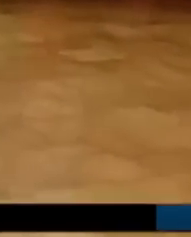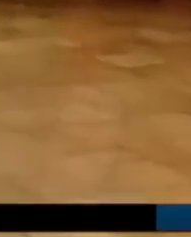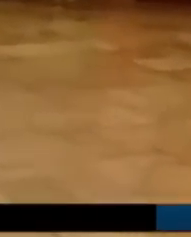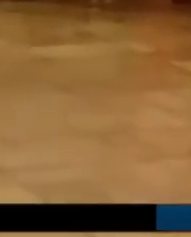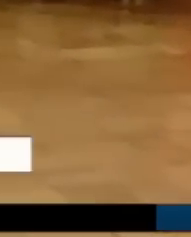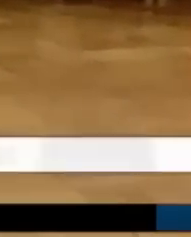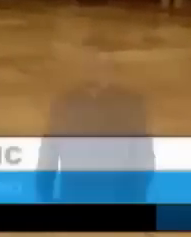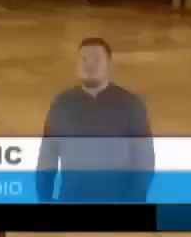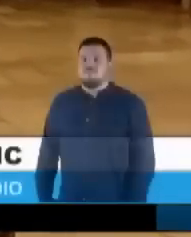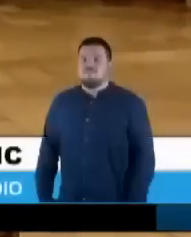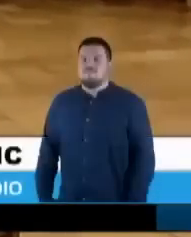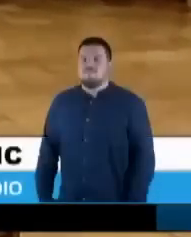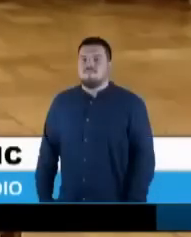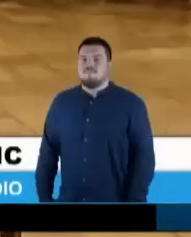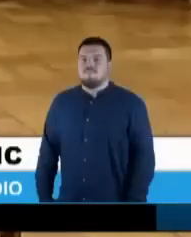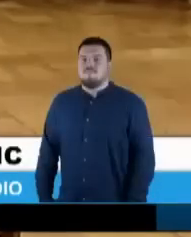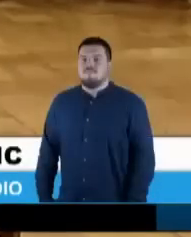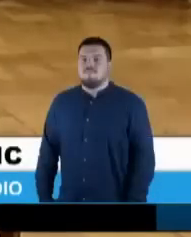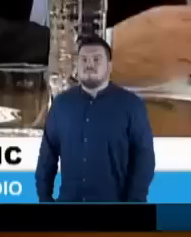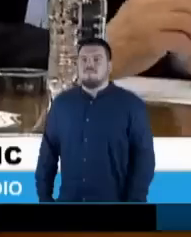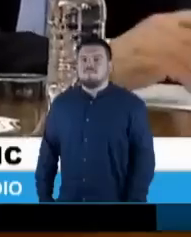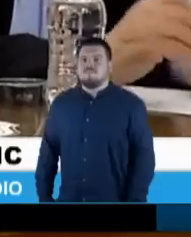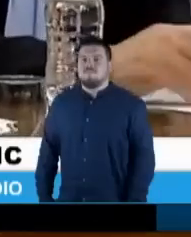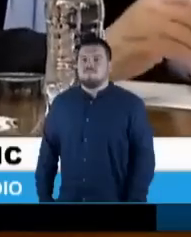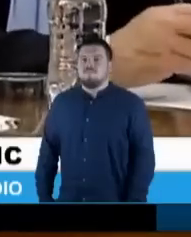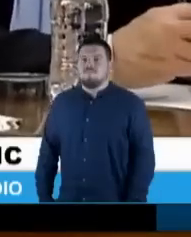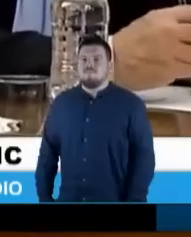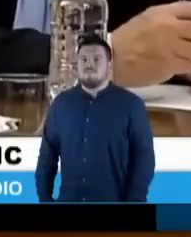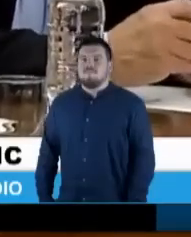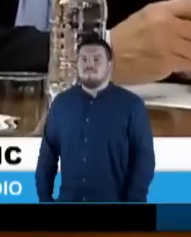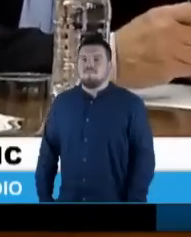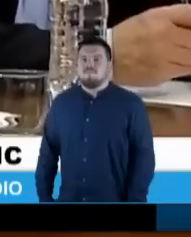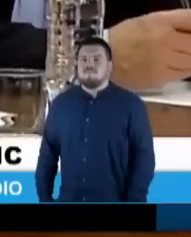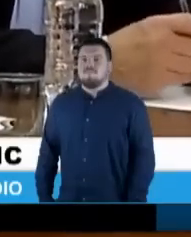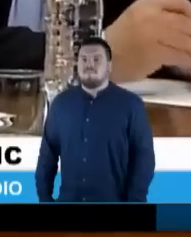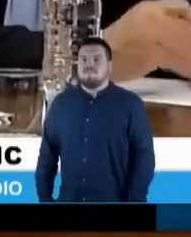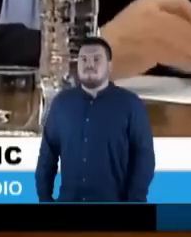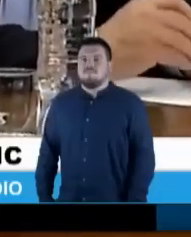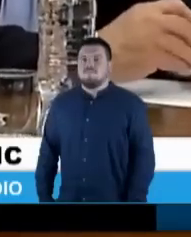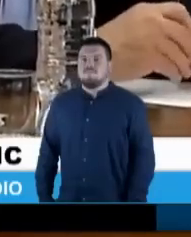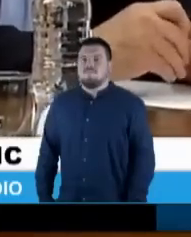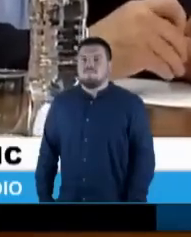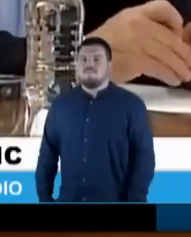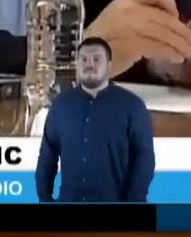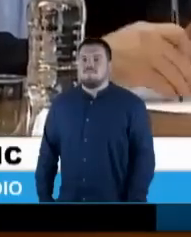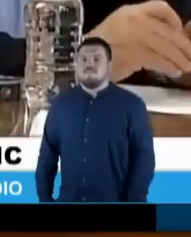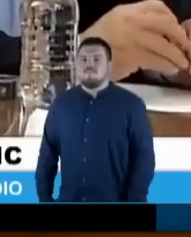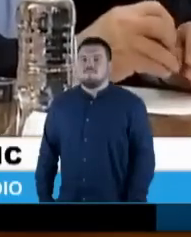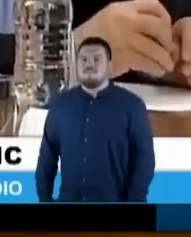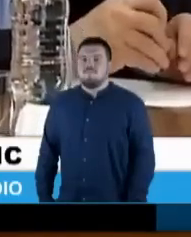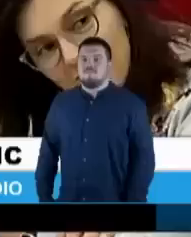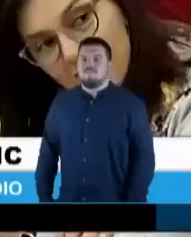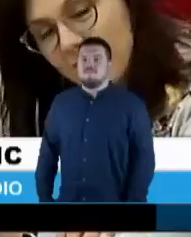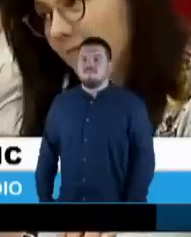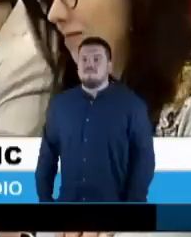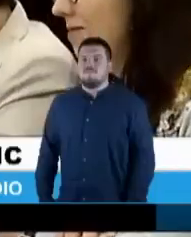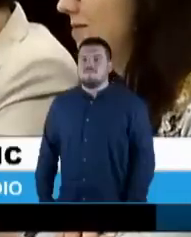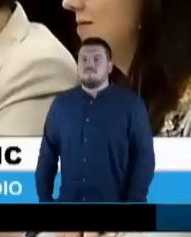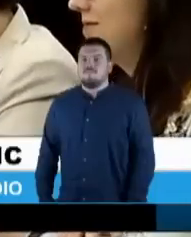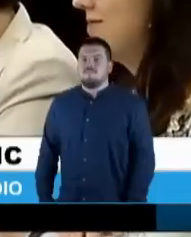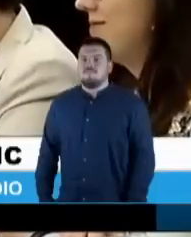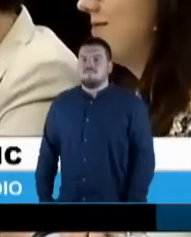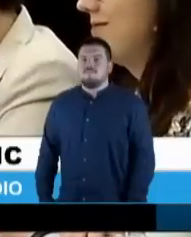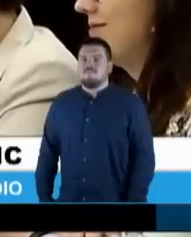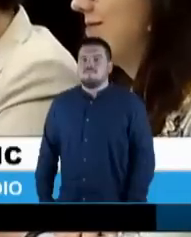del Partido Socialista durante el fin de semana decían que ya tenían los nombres listos para cada cartera, dando a entender